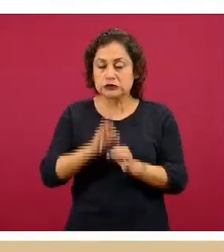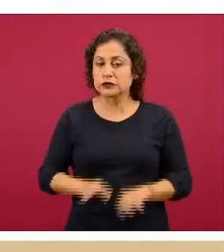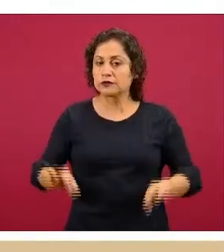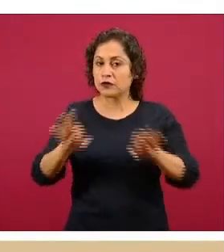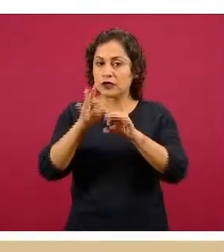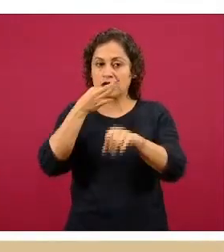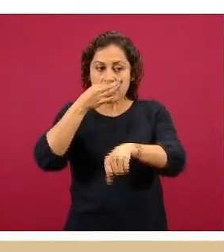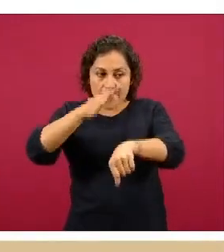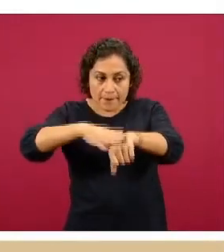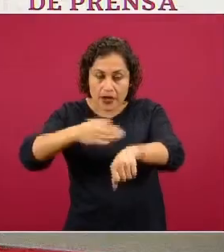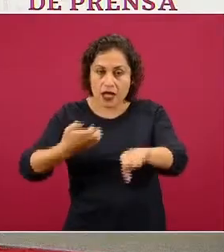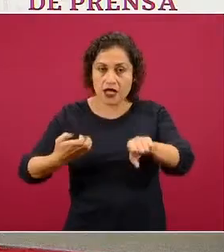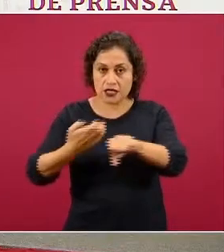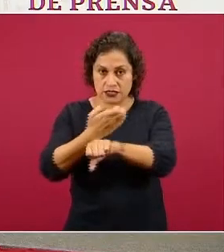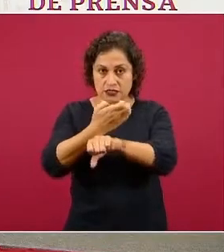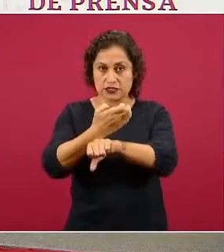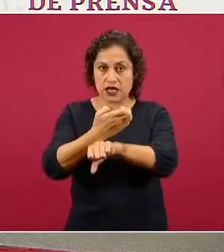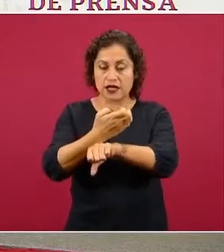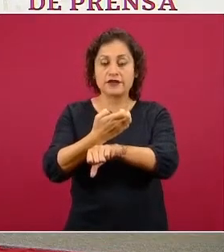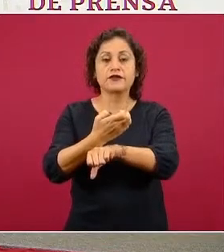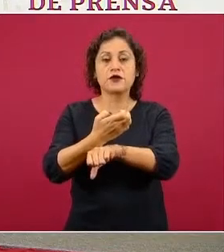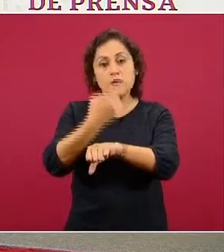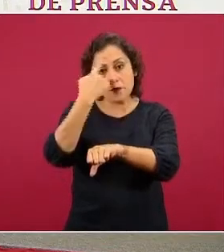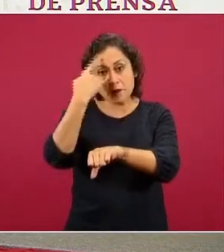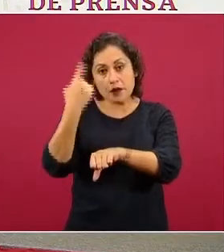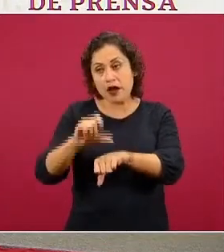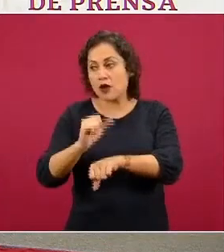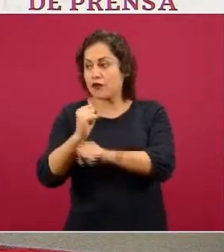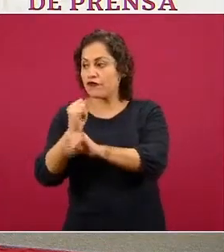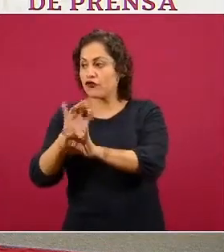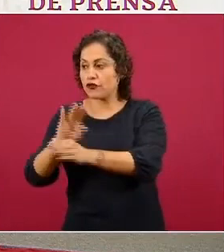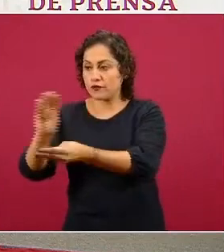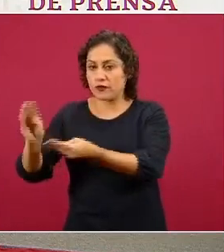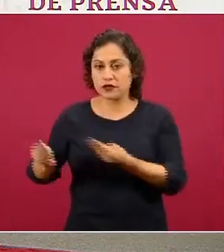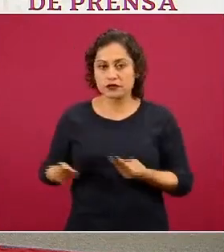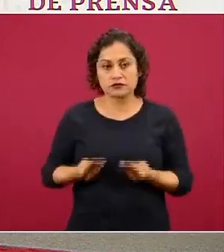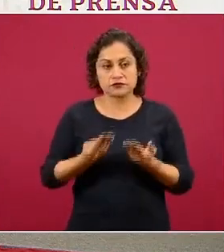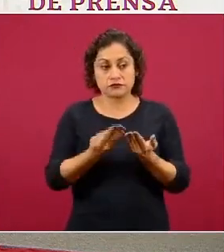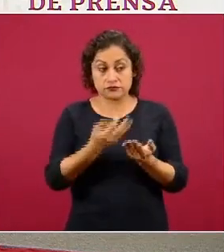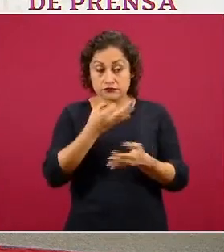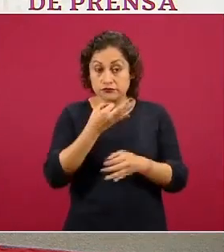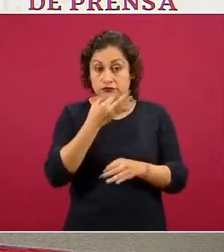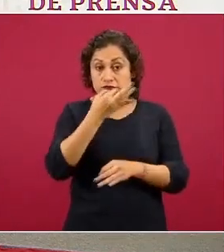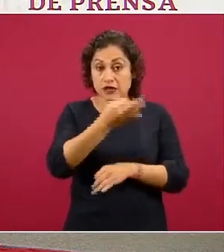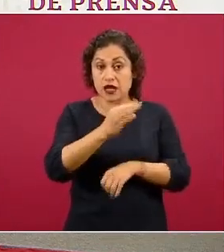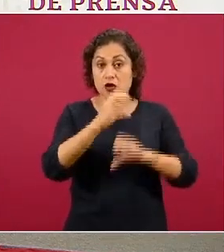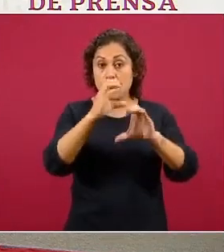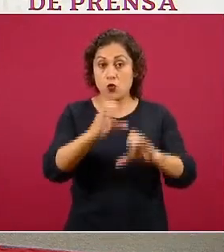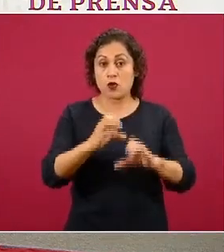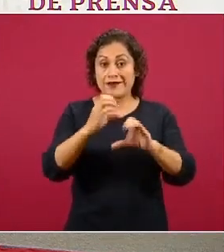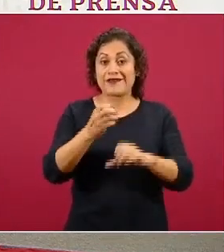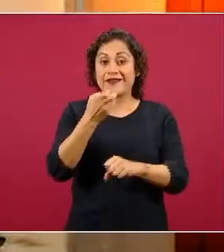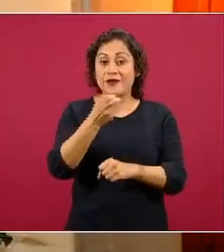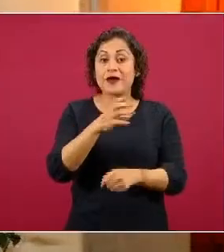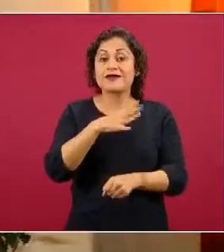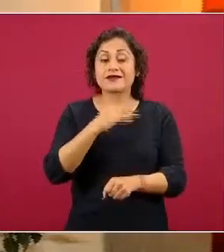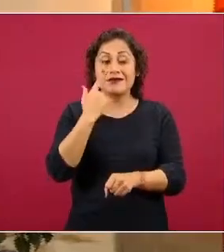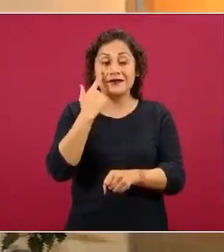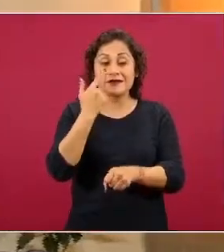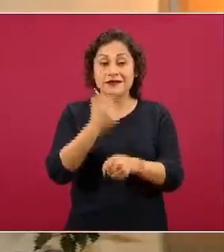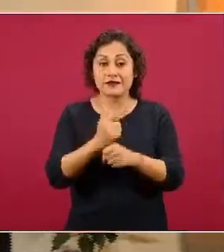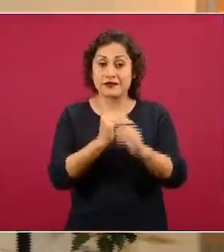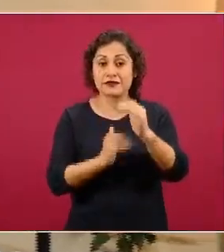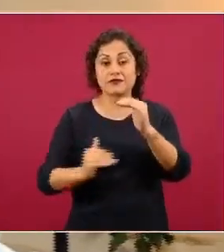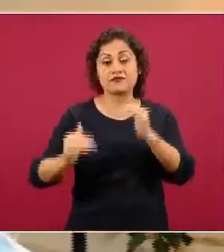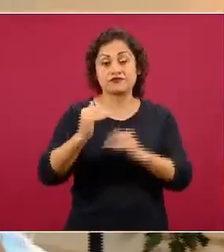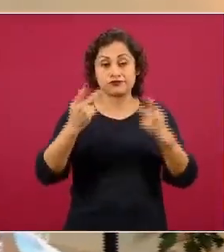notar junto con los otros datos epidemiológicos que en el estado de Coahuila es de los estados que también tenemos un incremento en el exceso de mortalidad de